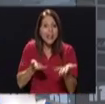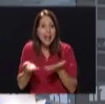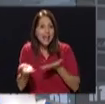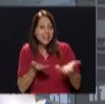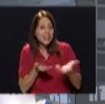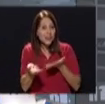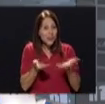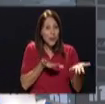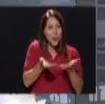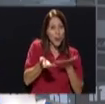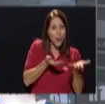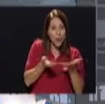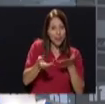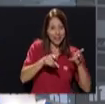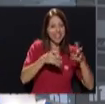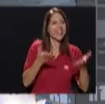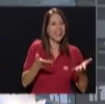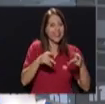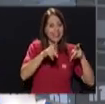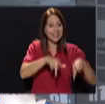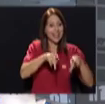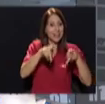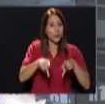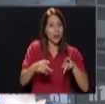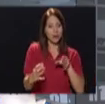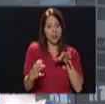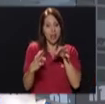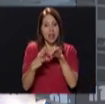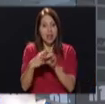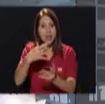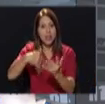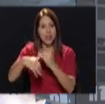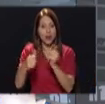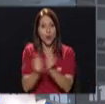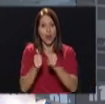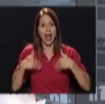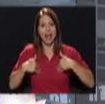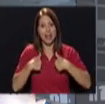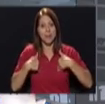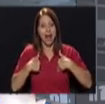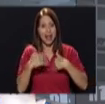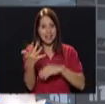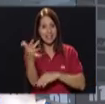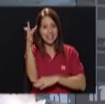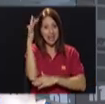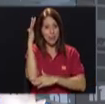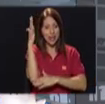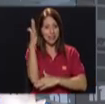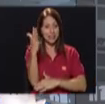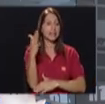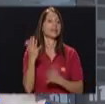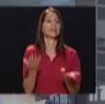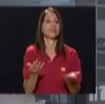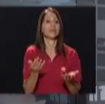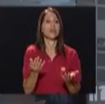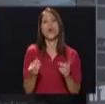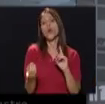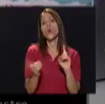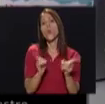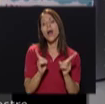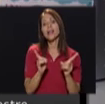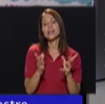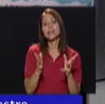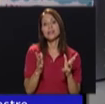que se está volviendo muy frecuente entre seres humanos y animales silvestres. Ahora, ¿cuáles son